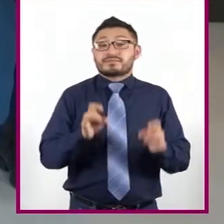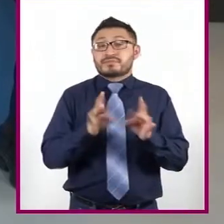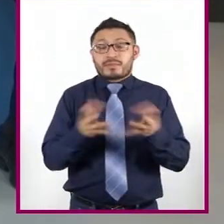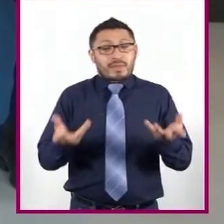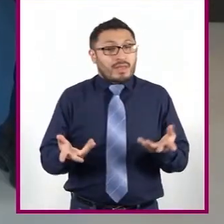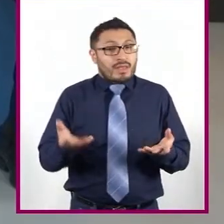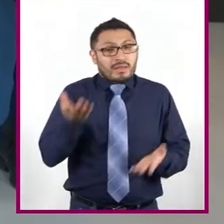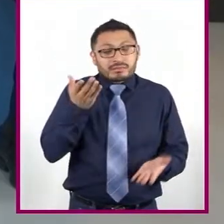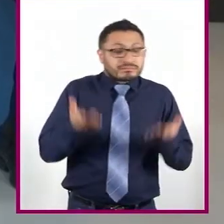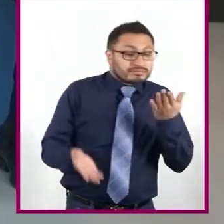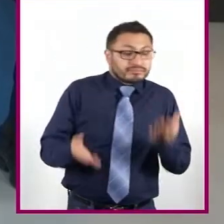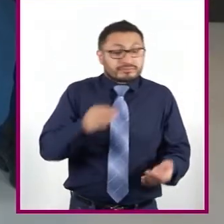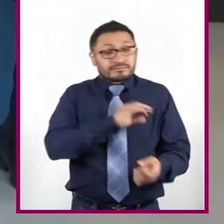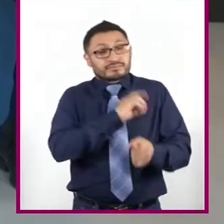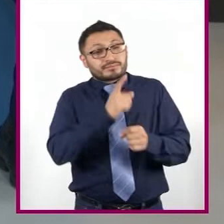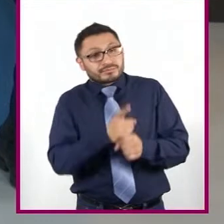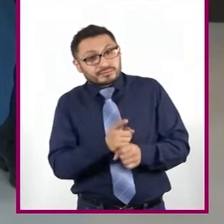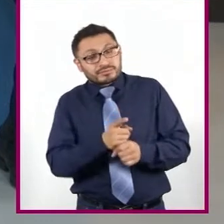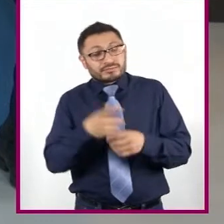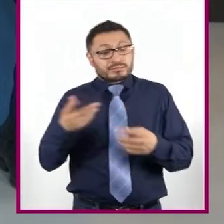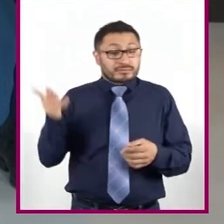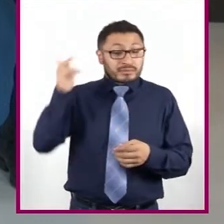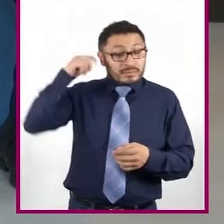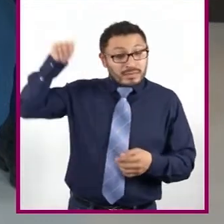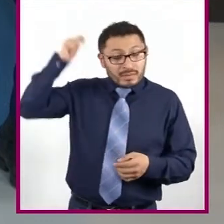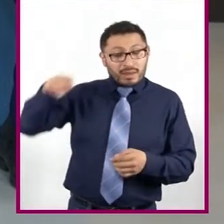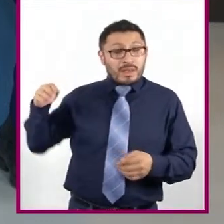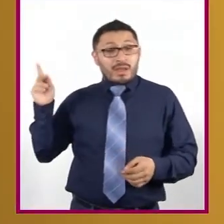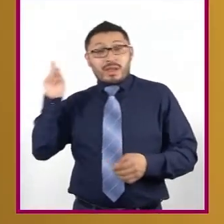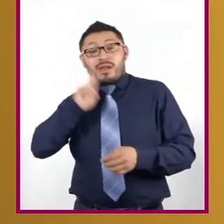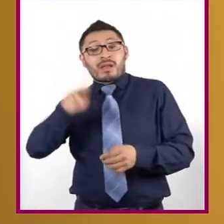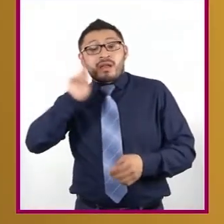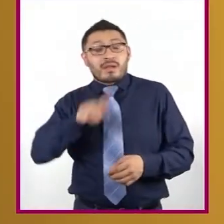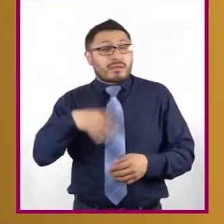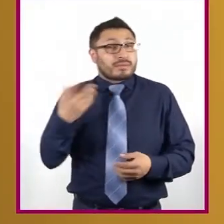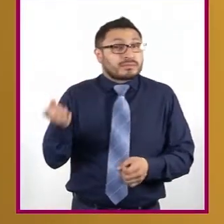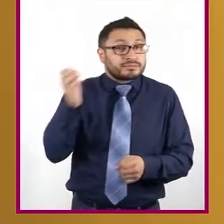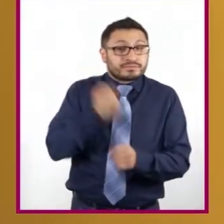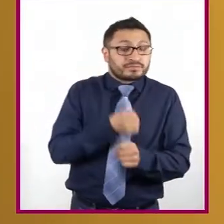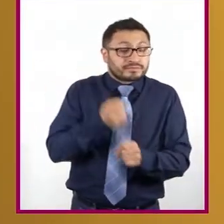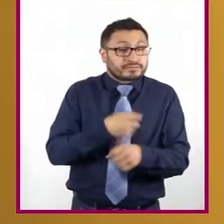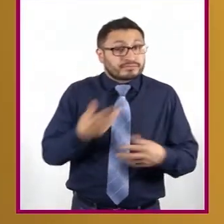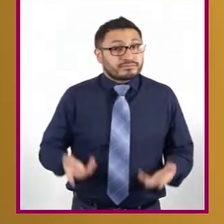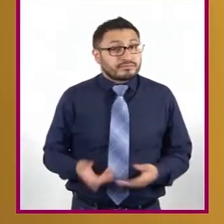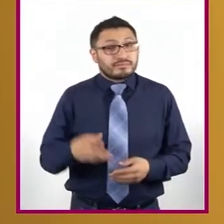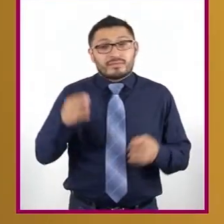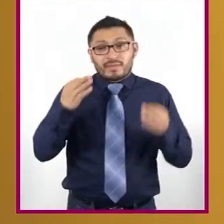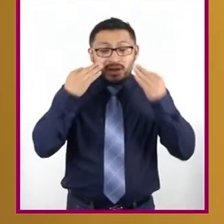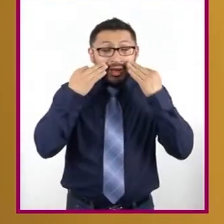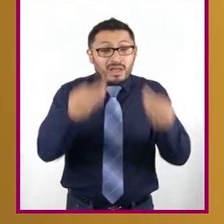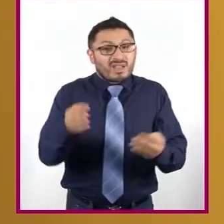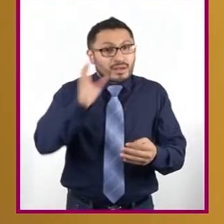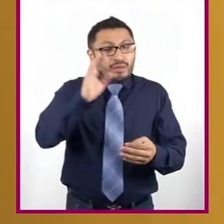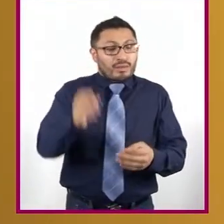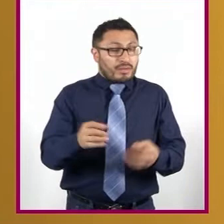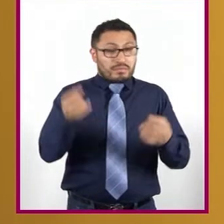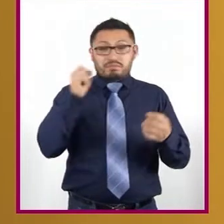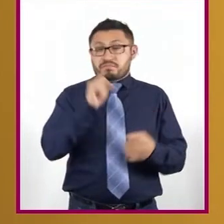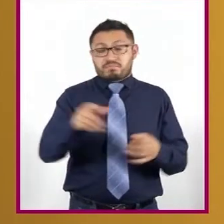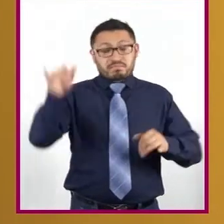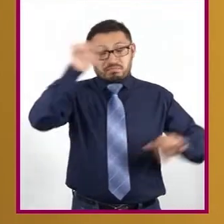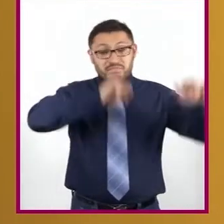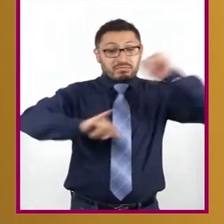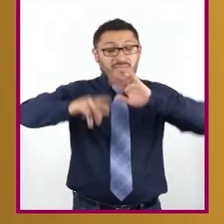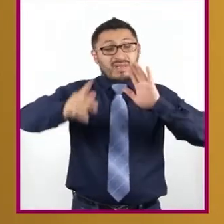la que comparamos la probabilidad teórica con la frecuencial. Pudimos notar que cuando un mismo experimento